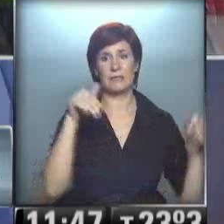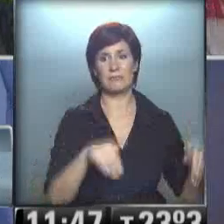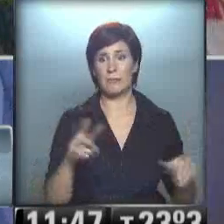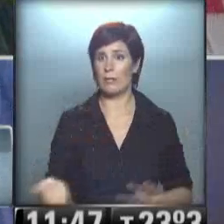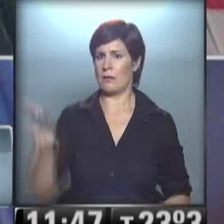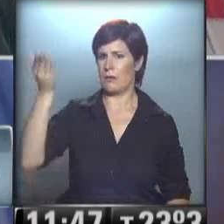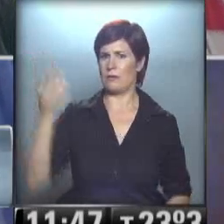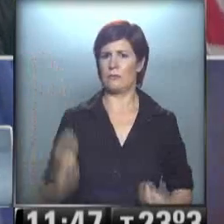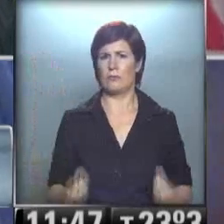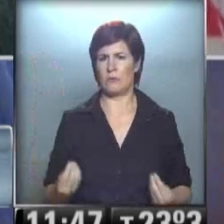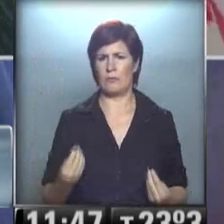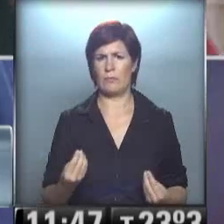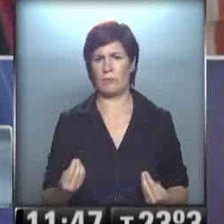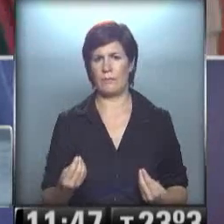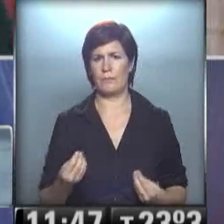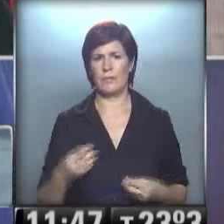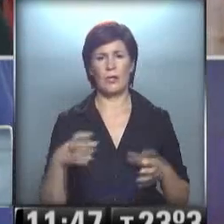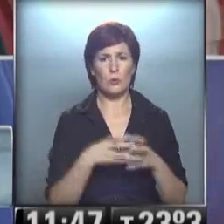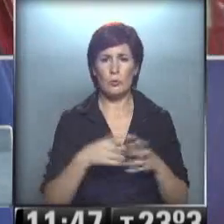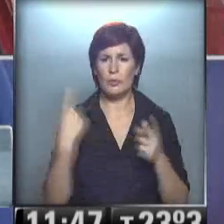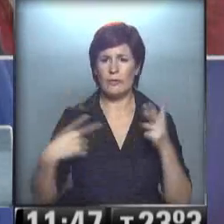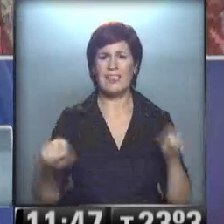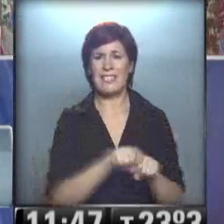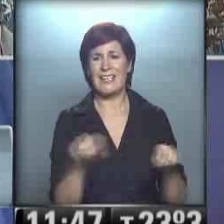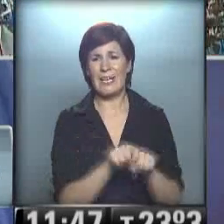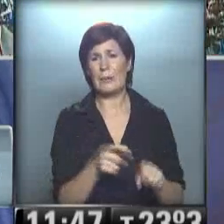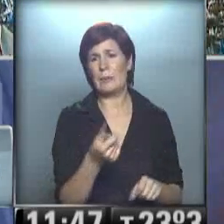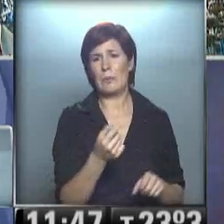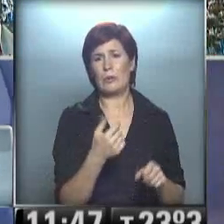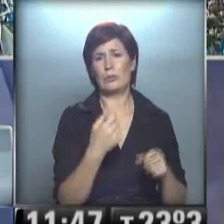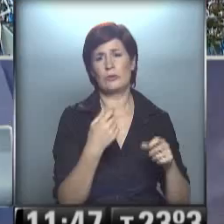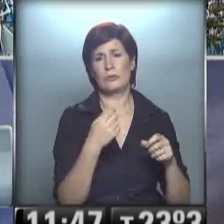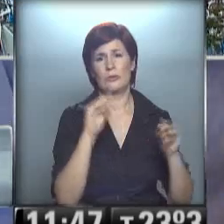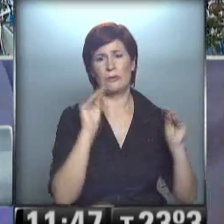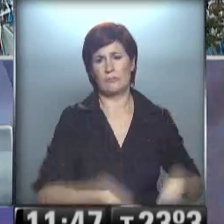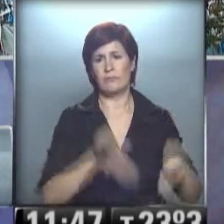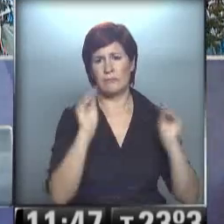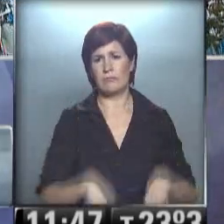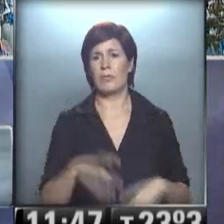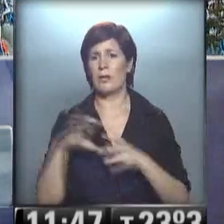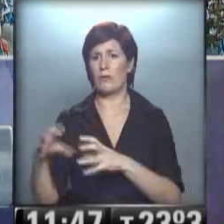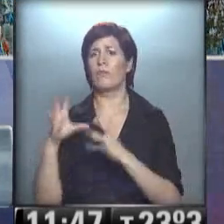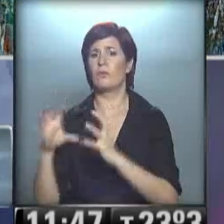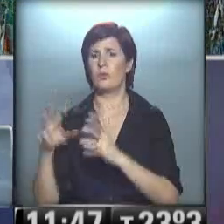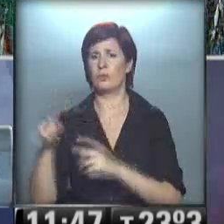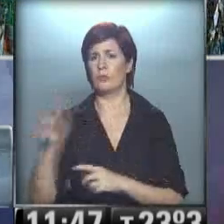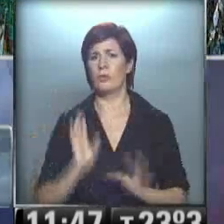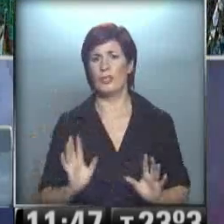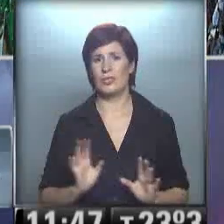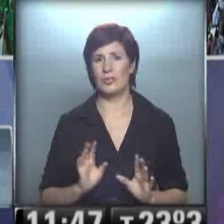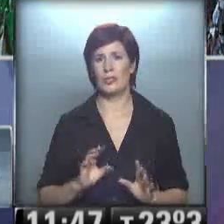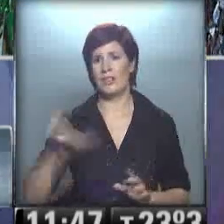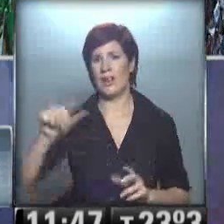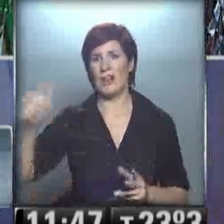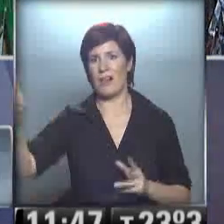privilegio fundiendo cable operadores pymes con el monopolio del fútbol cuando lo tenían. Bueno, y que resistió el cumplimiento de una ley de la democracia durante